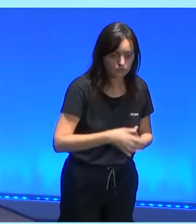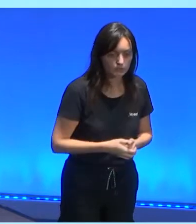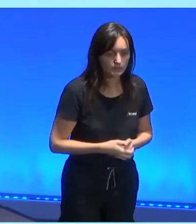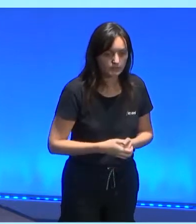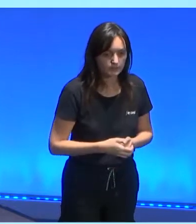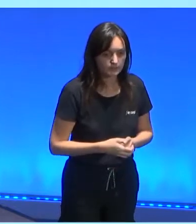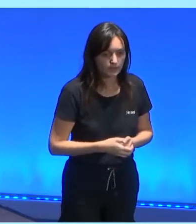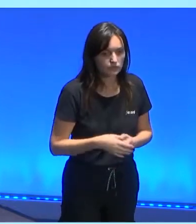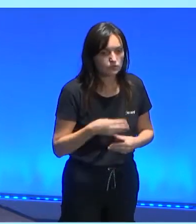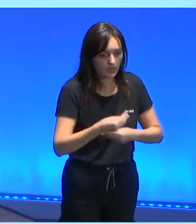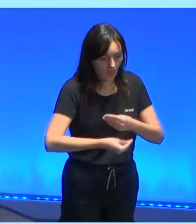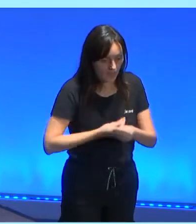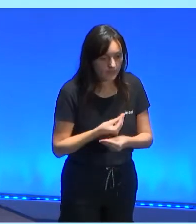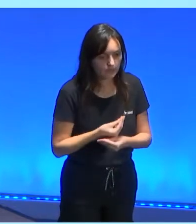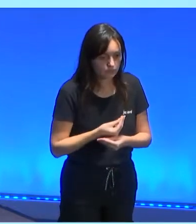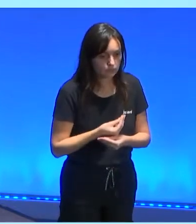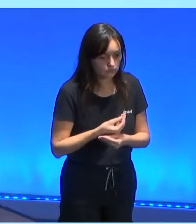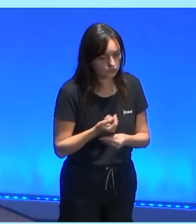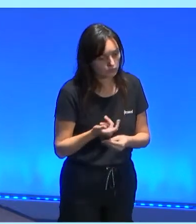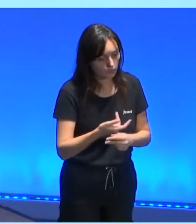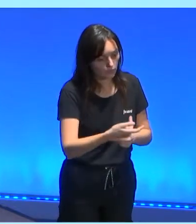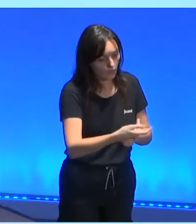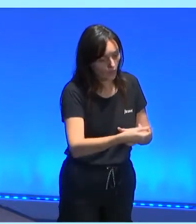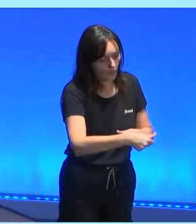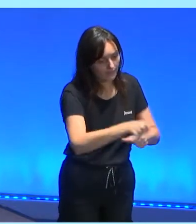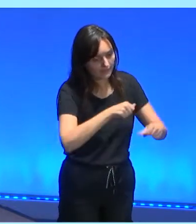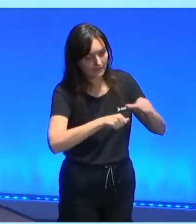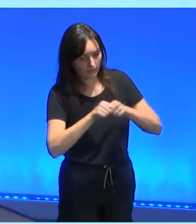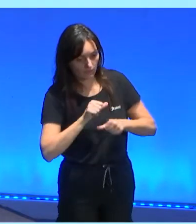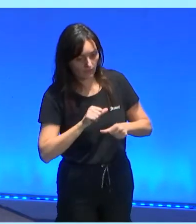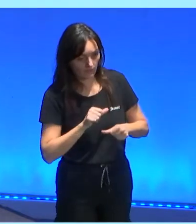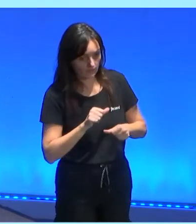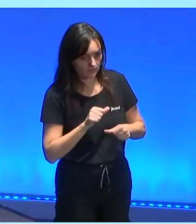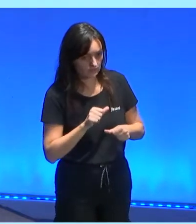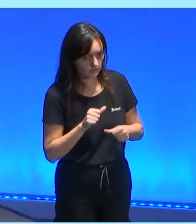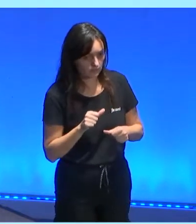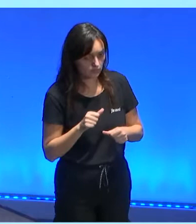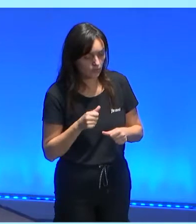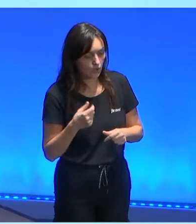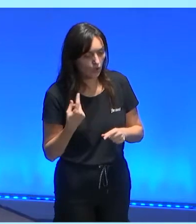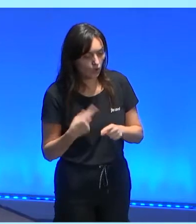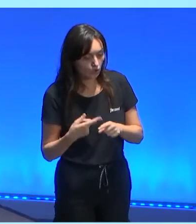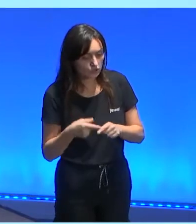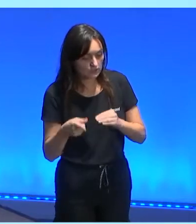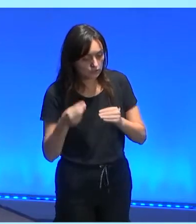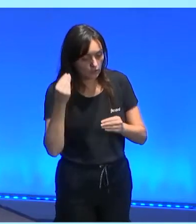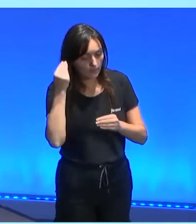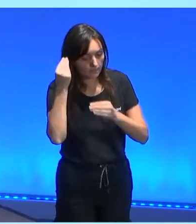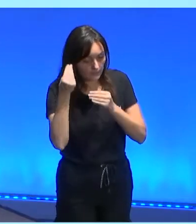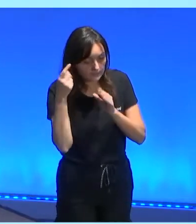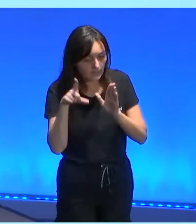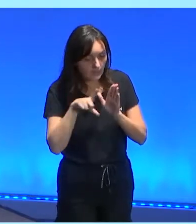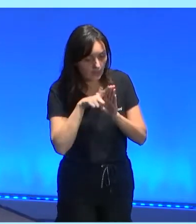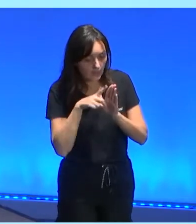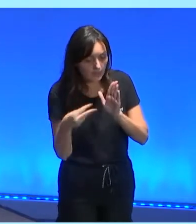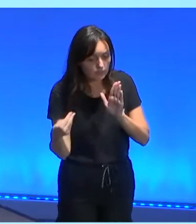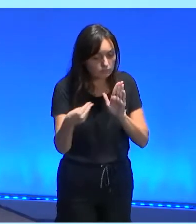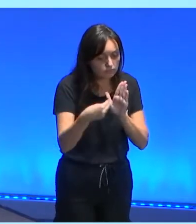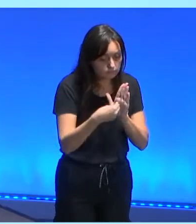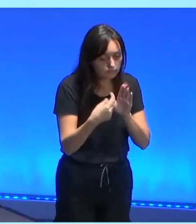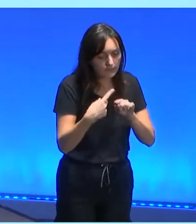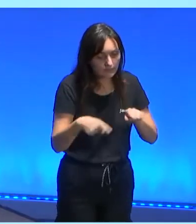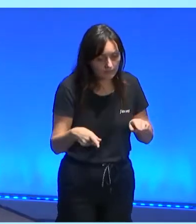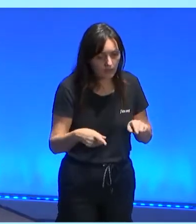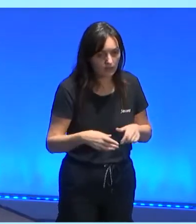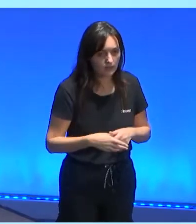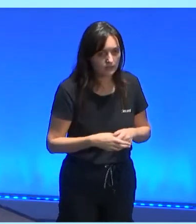tanto, eso es lo que hicimos, hacerles una devolución de todo aquello que habían considerado que la ley debía tener.